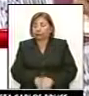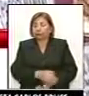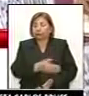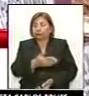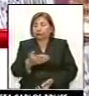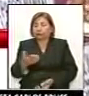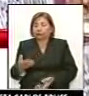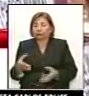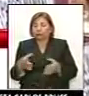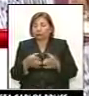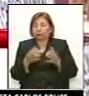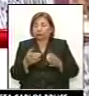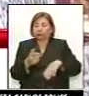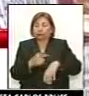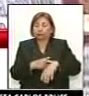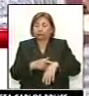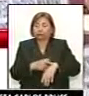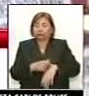congresistas,